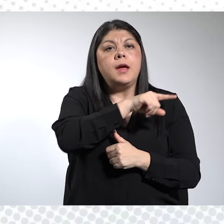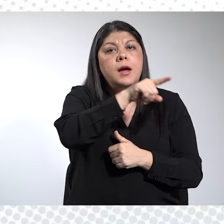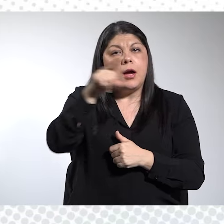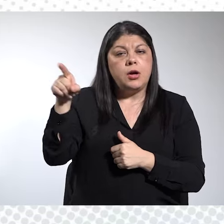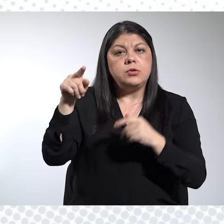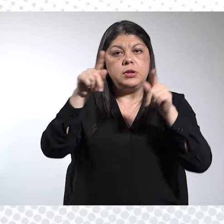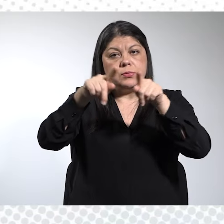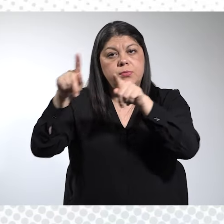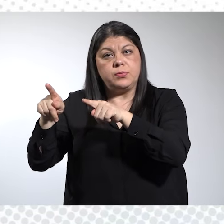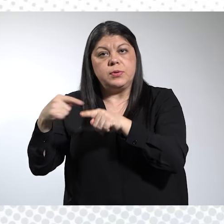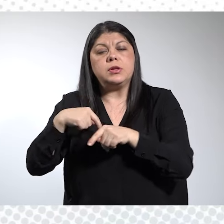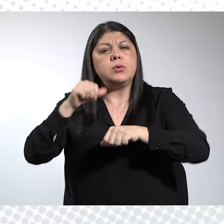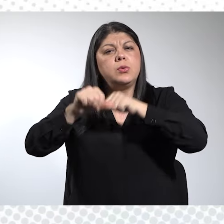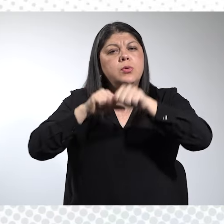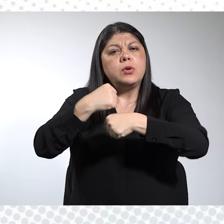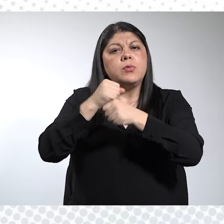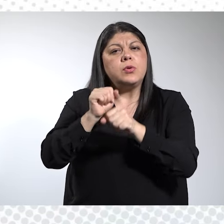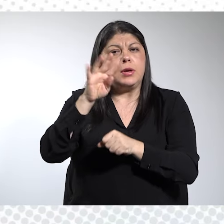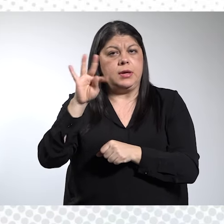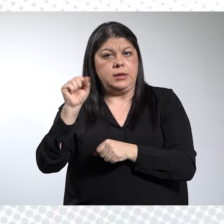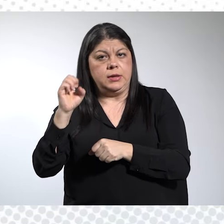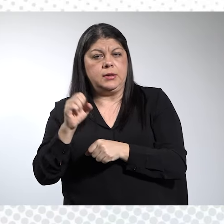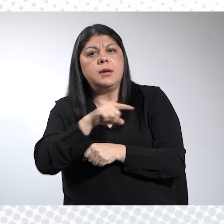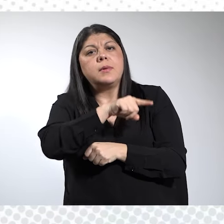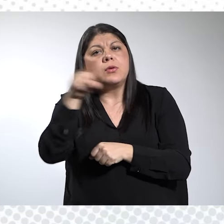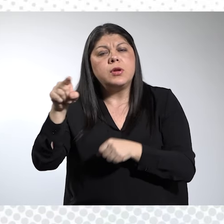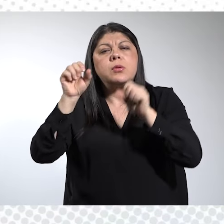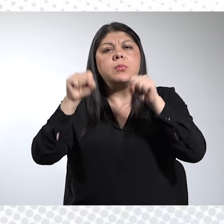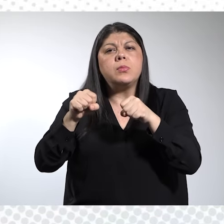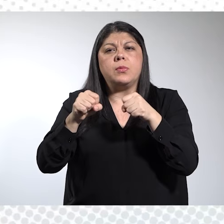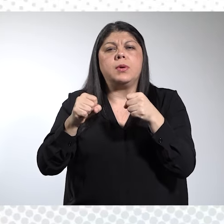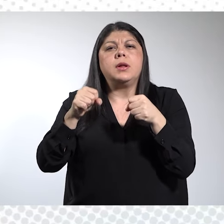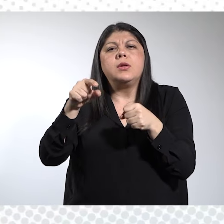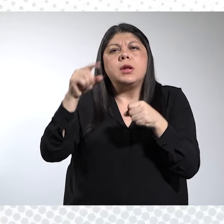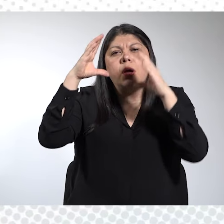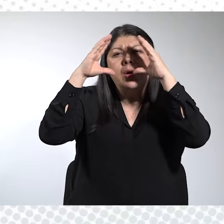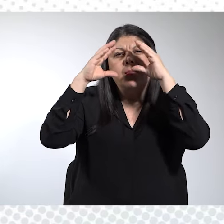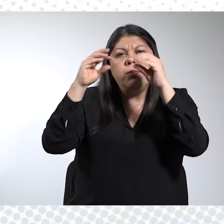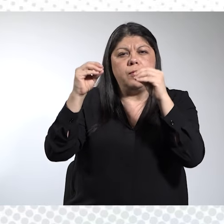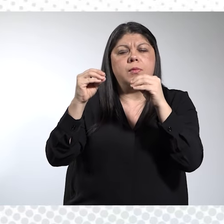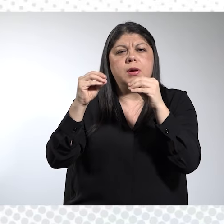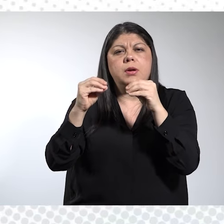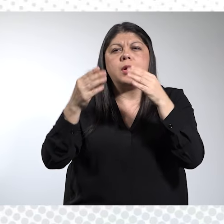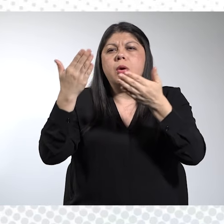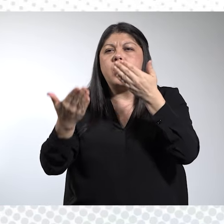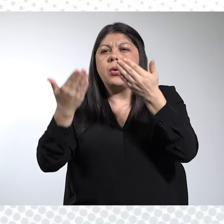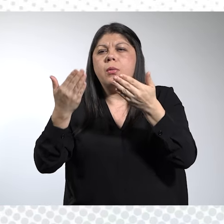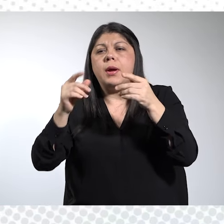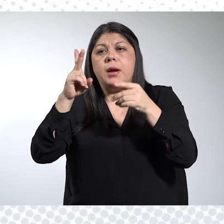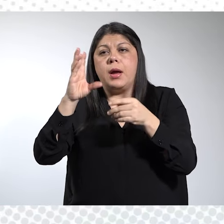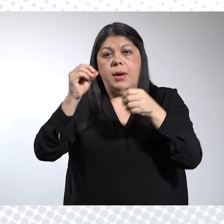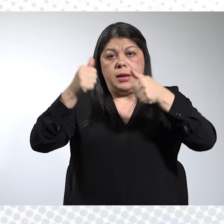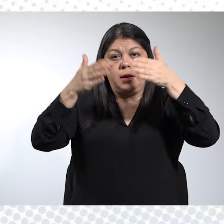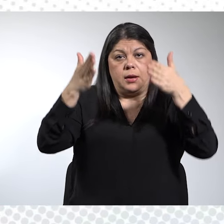Y a ustedes, la ciudadanía, este es un esfuerzo que el Tribunal Supremo de Elecciones hace para que usted pueda tener información comparable de